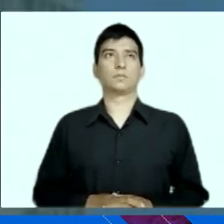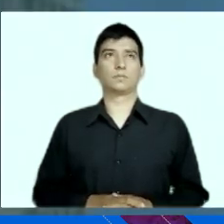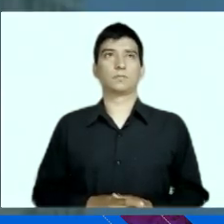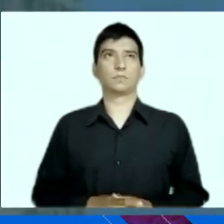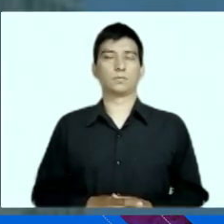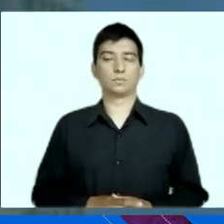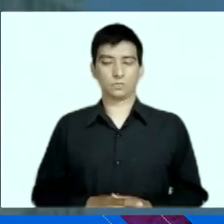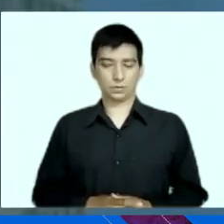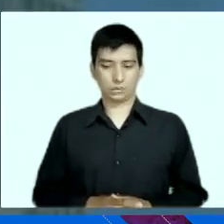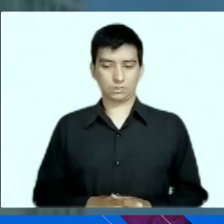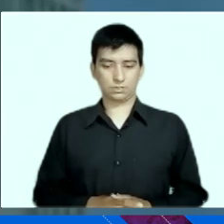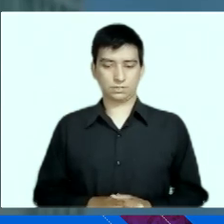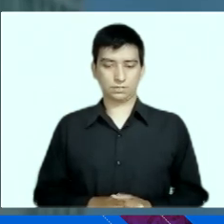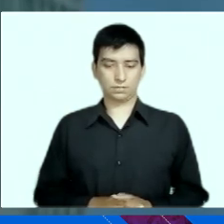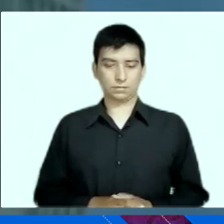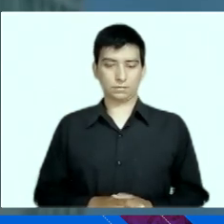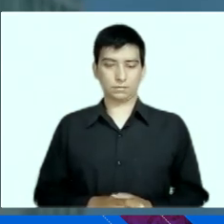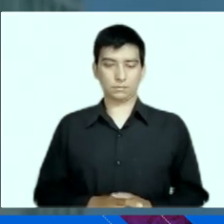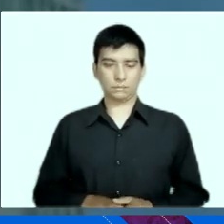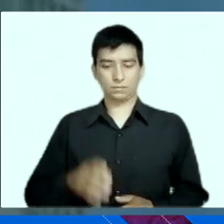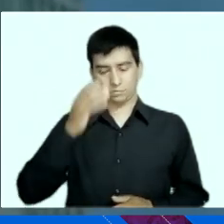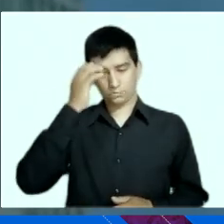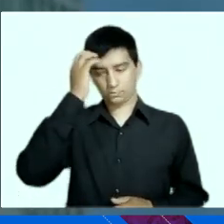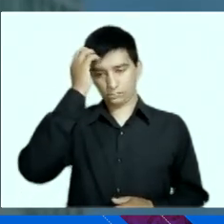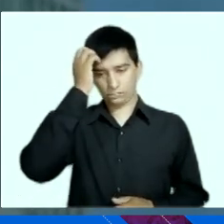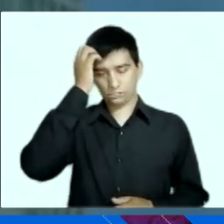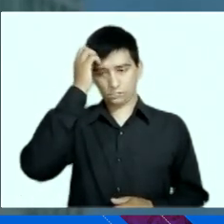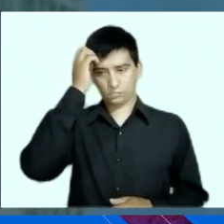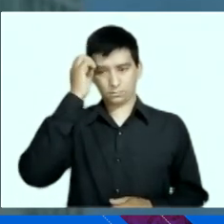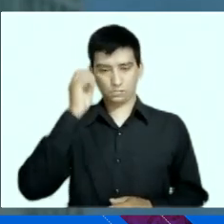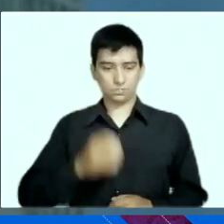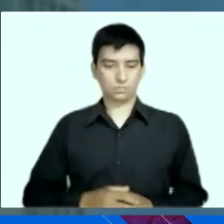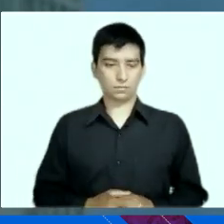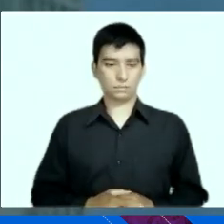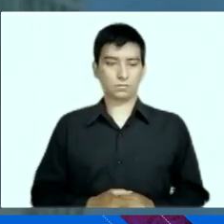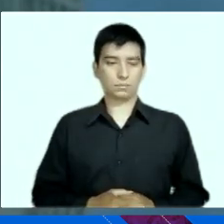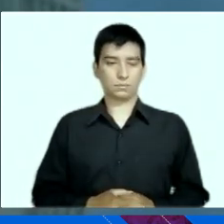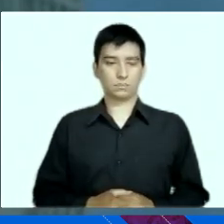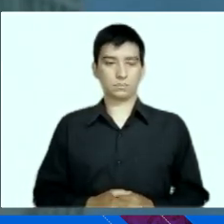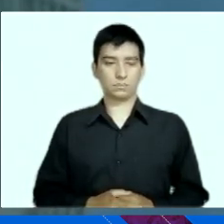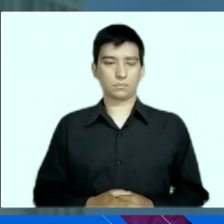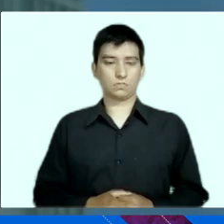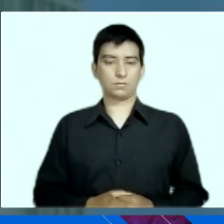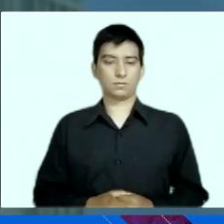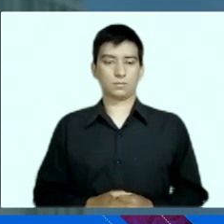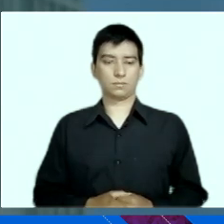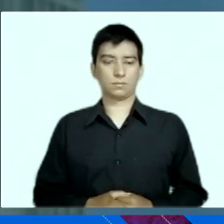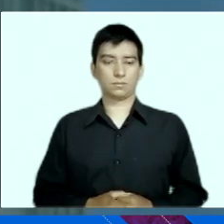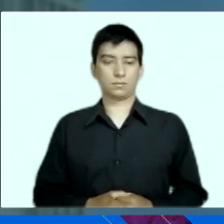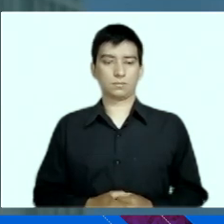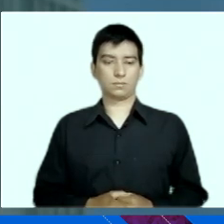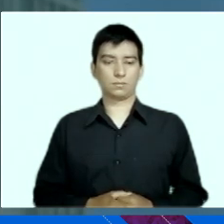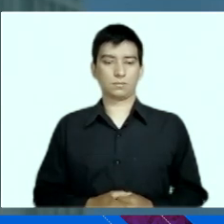me reconfirmó la condena y quedó firme y ejecutoriada, mi vida dejó de tener sentido, perdí la pulseada con las